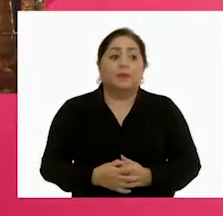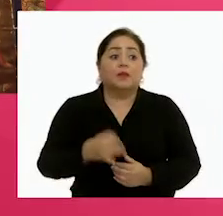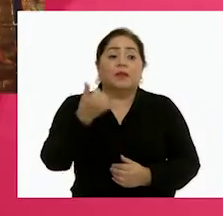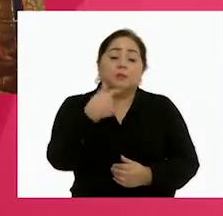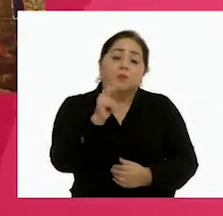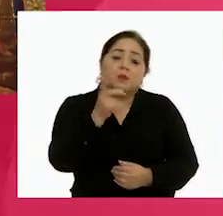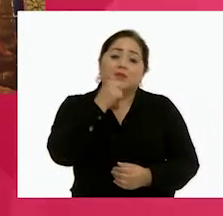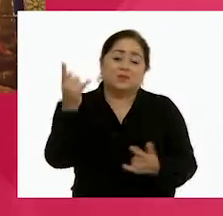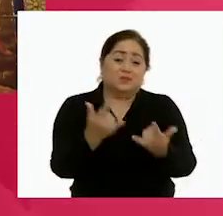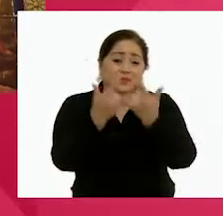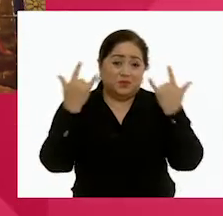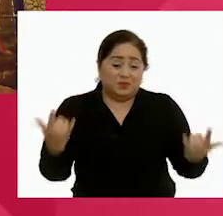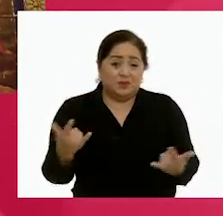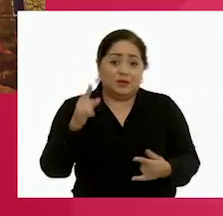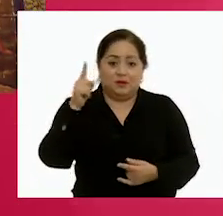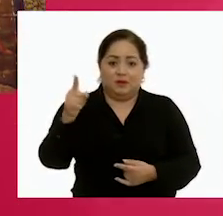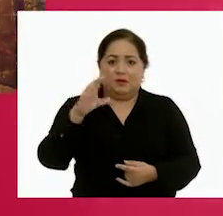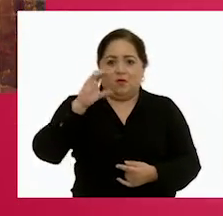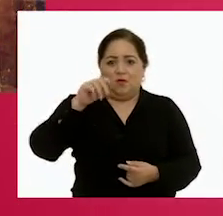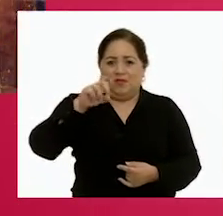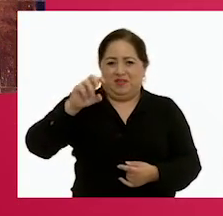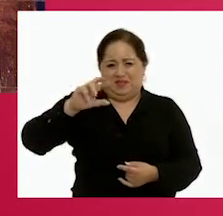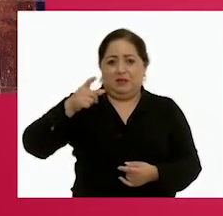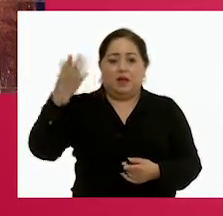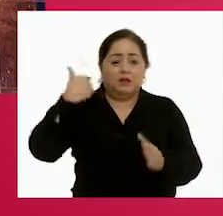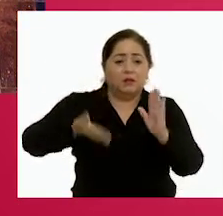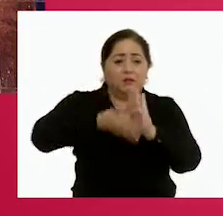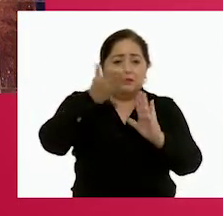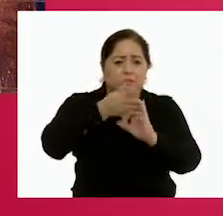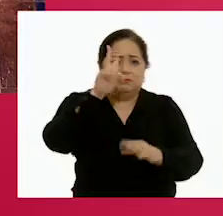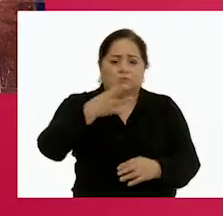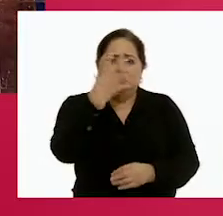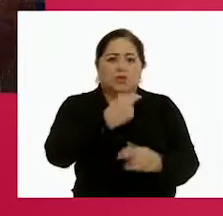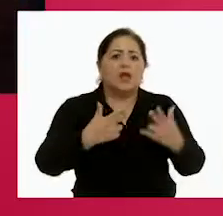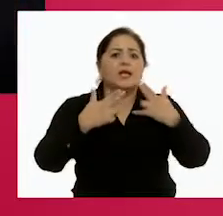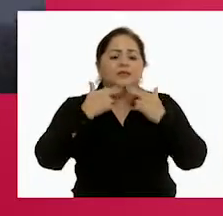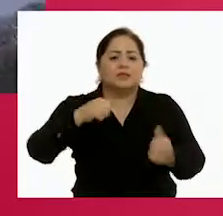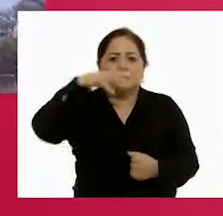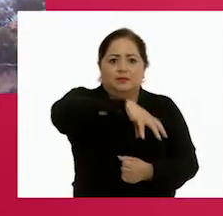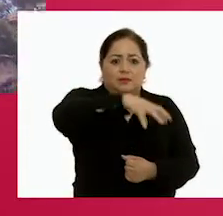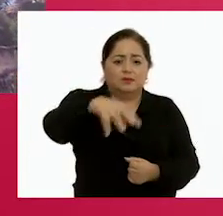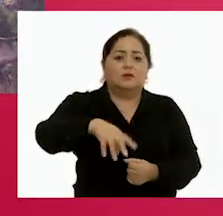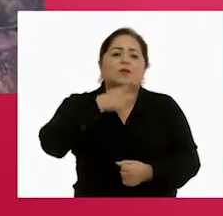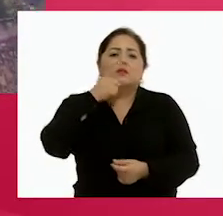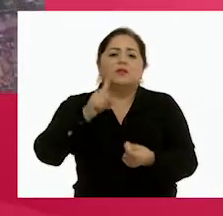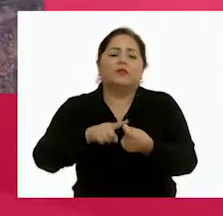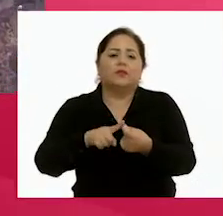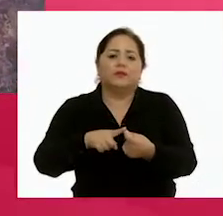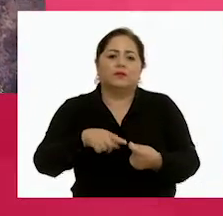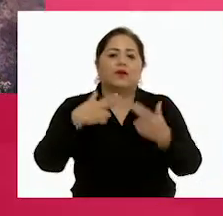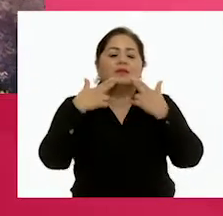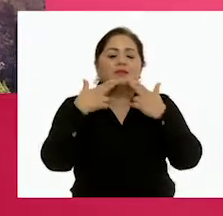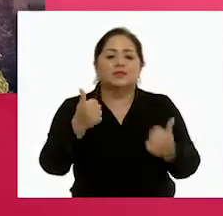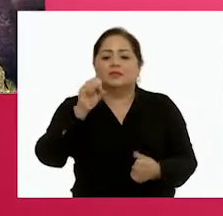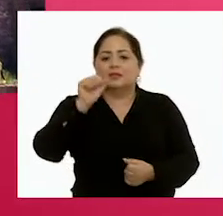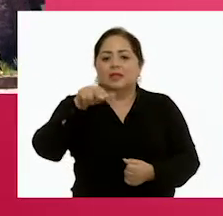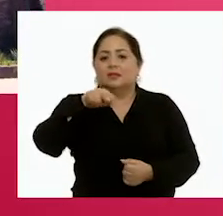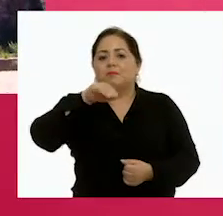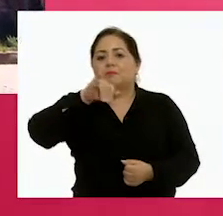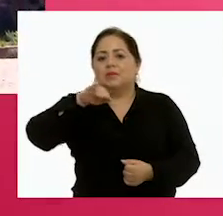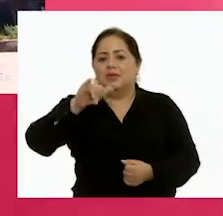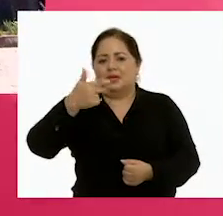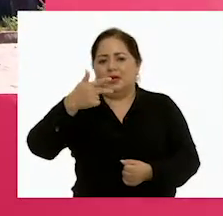Según datos históricos, el conde de Regla construyó fenomenales haciendas, entre las que destacan la hacienda de San Miguel